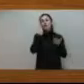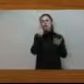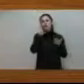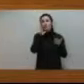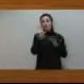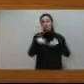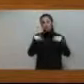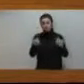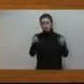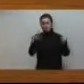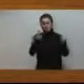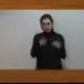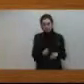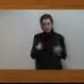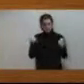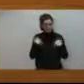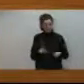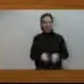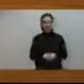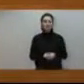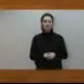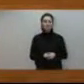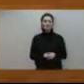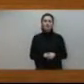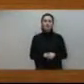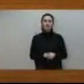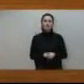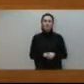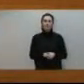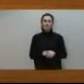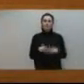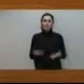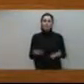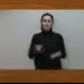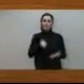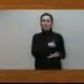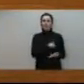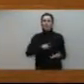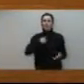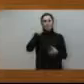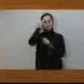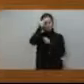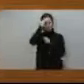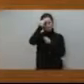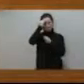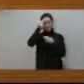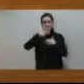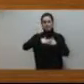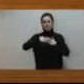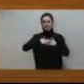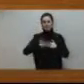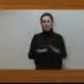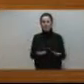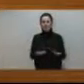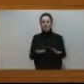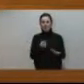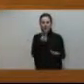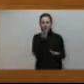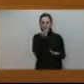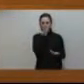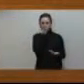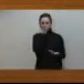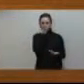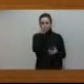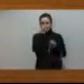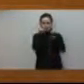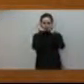plenos hasta la saciedad. Yo quiero suponer que hoy al menos ustedes sientan un mínimo de sonrojo y un mínimo